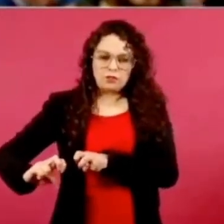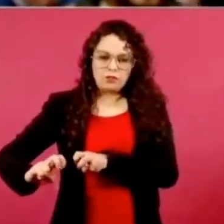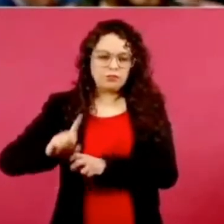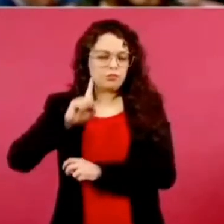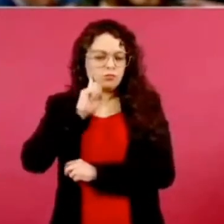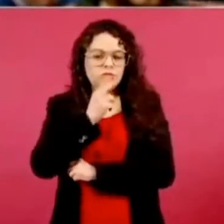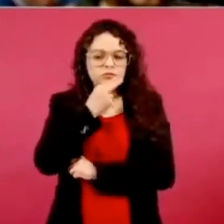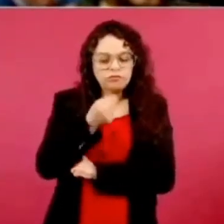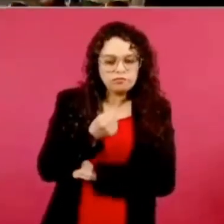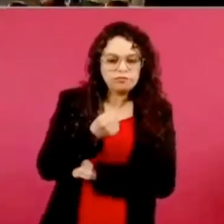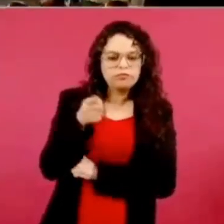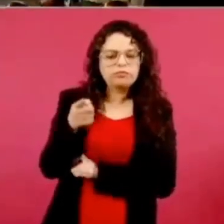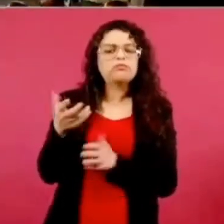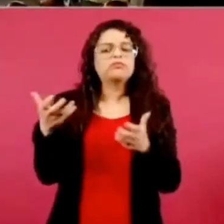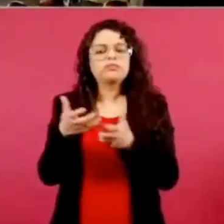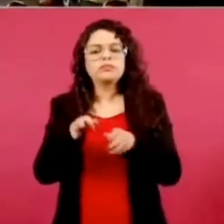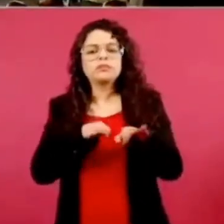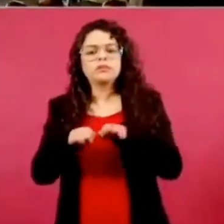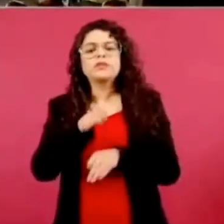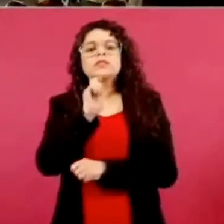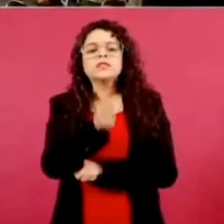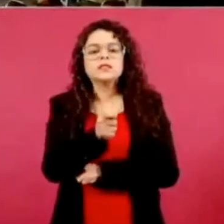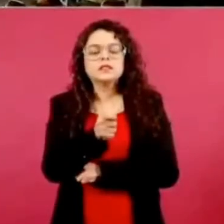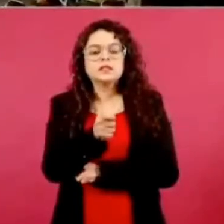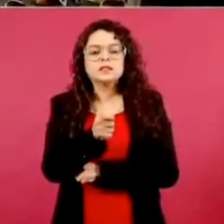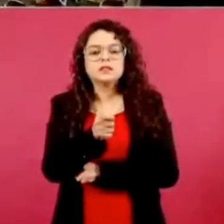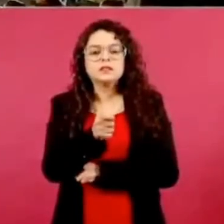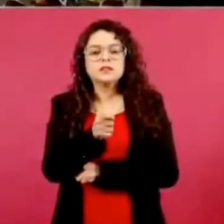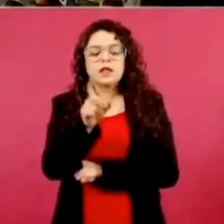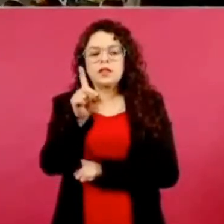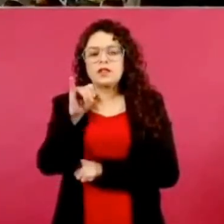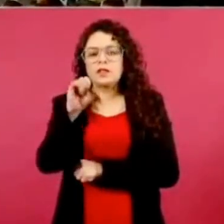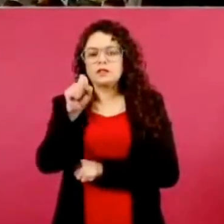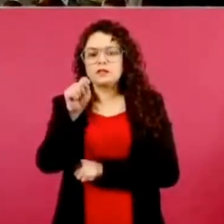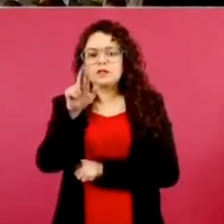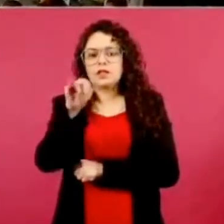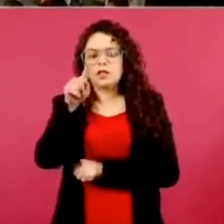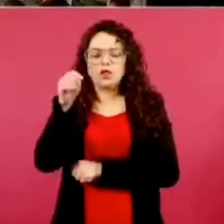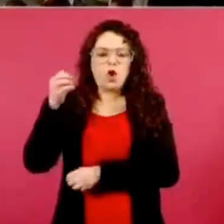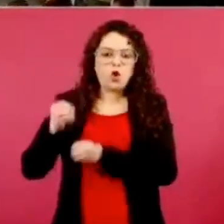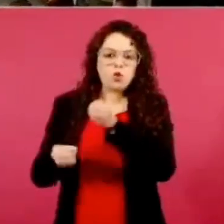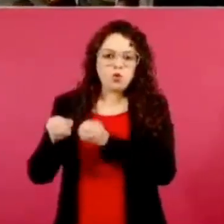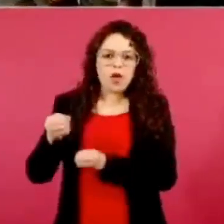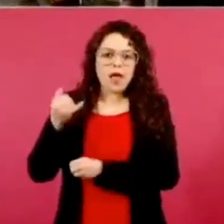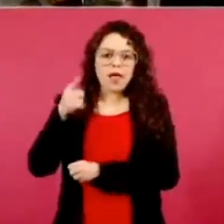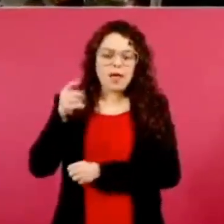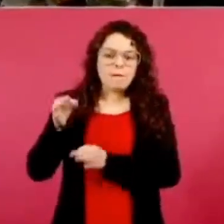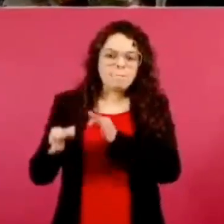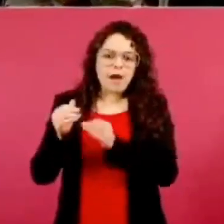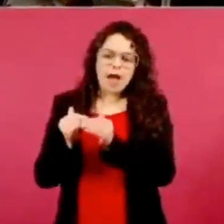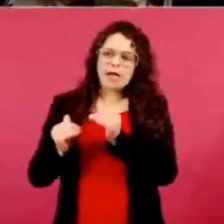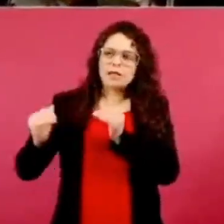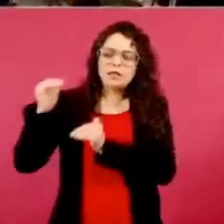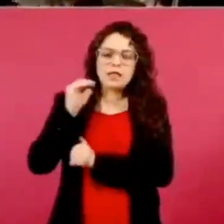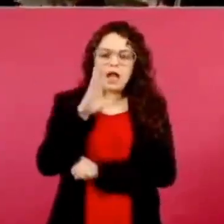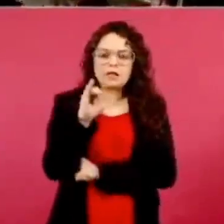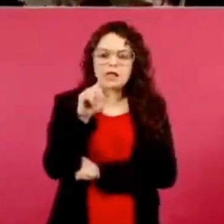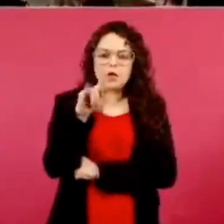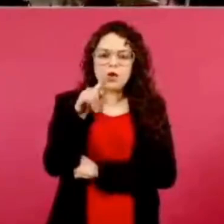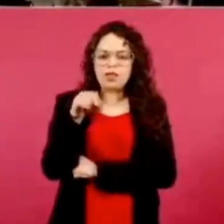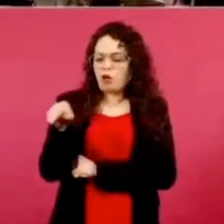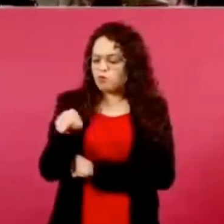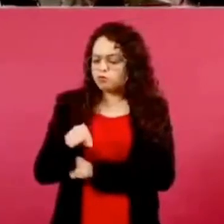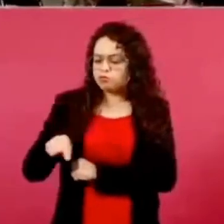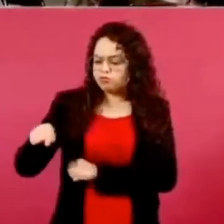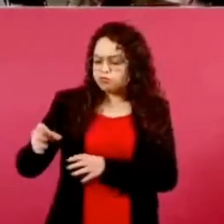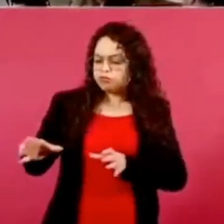logra ser también juez de distrito y magistrado de circuito, por encima de otras personas que tenían